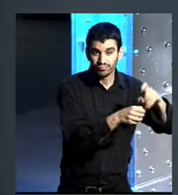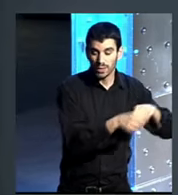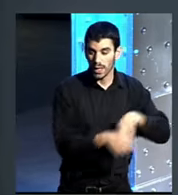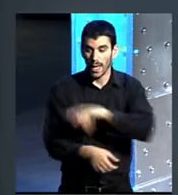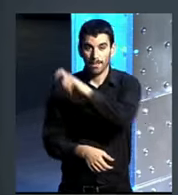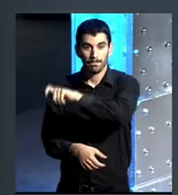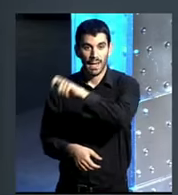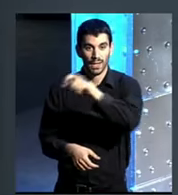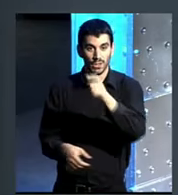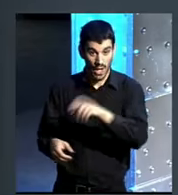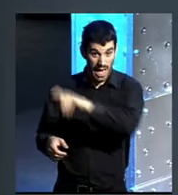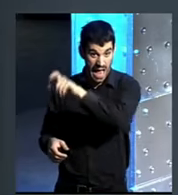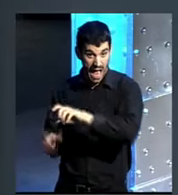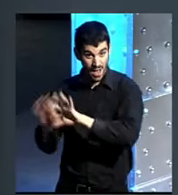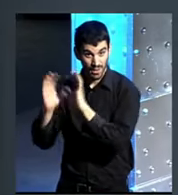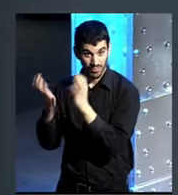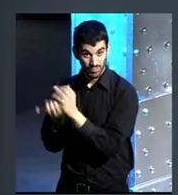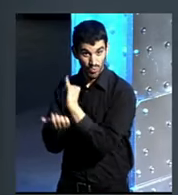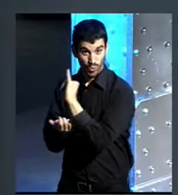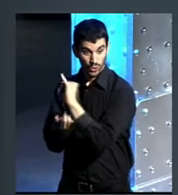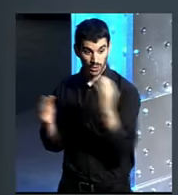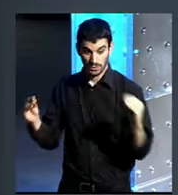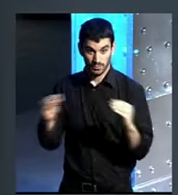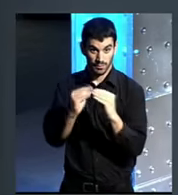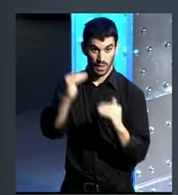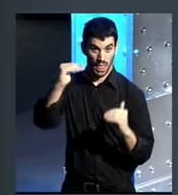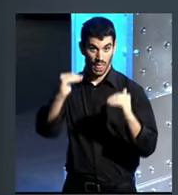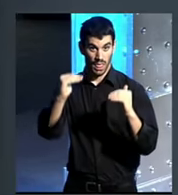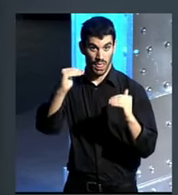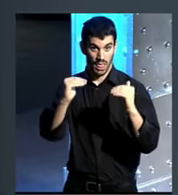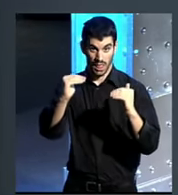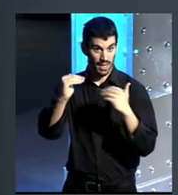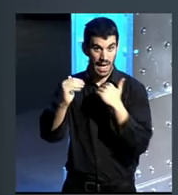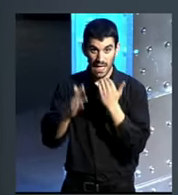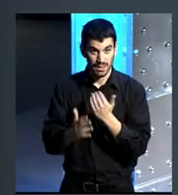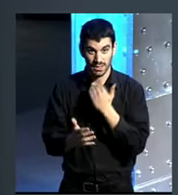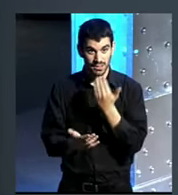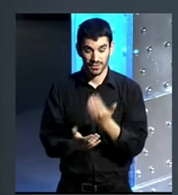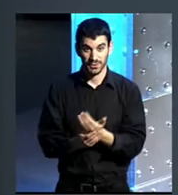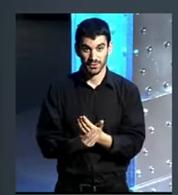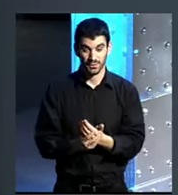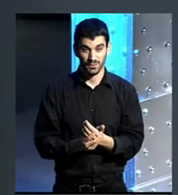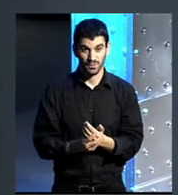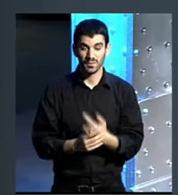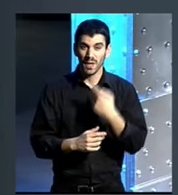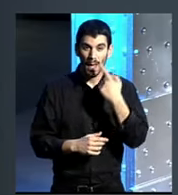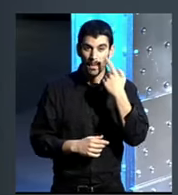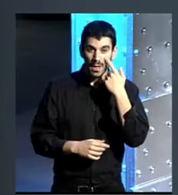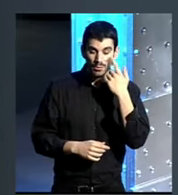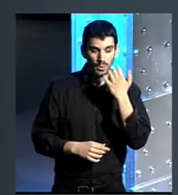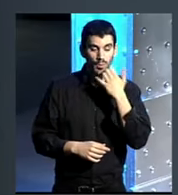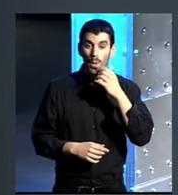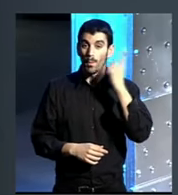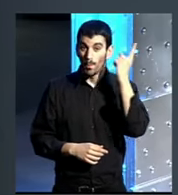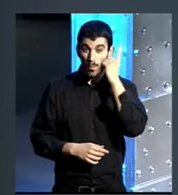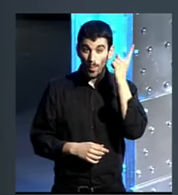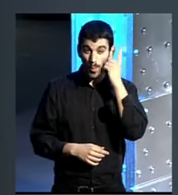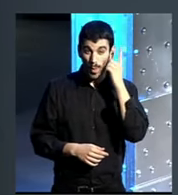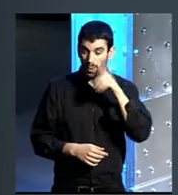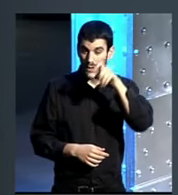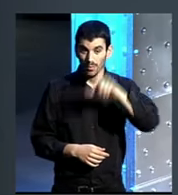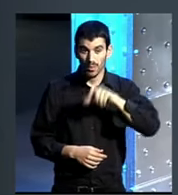nunca había ocurrido antes, nunca hemos estado tan conectados. El ratio de penetración de la telefonía móvil es de